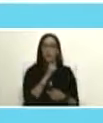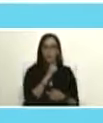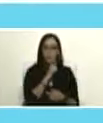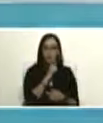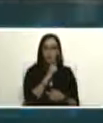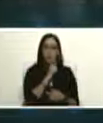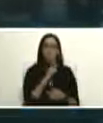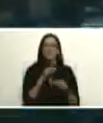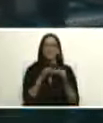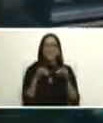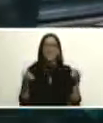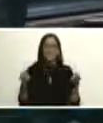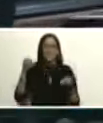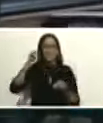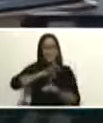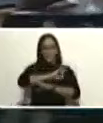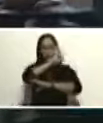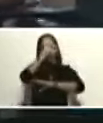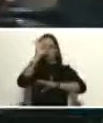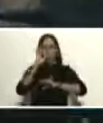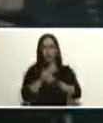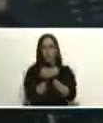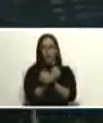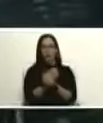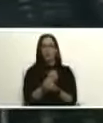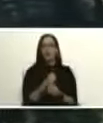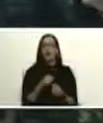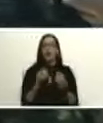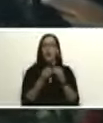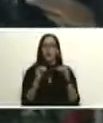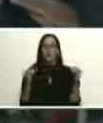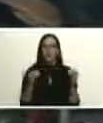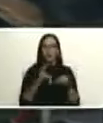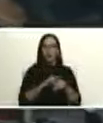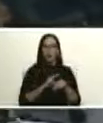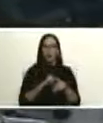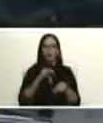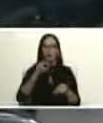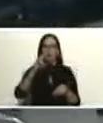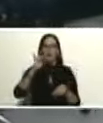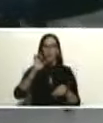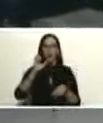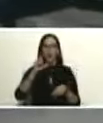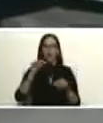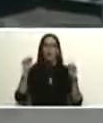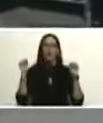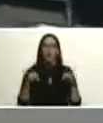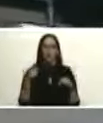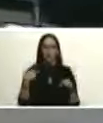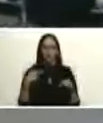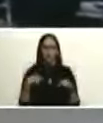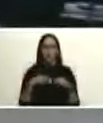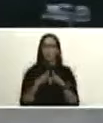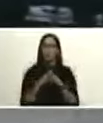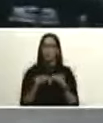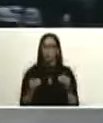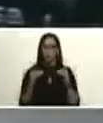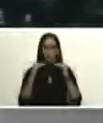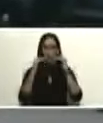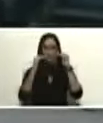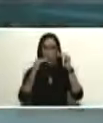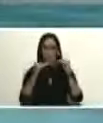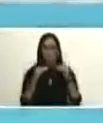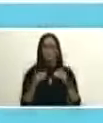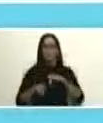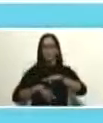la Tierra del Sol Amada se le debe a una frase del doctor Rafael María Baral. Hoy tiene todos los niveles, desde educación